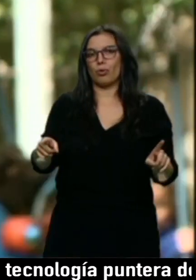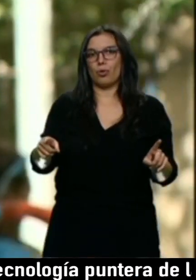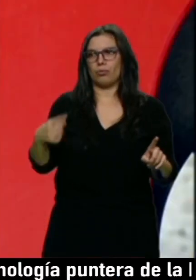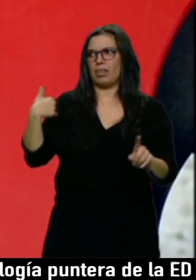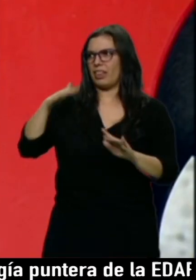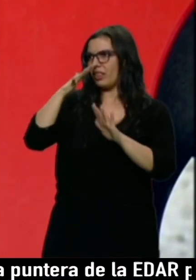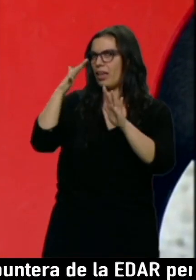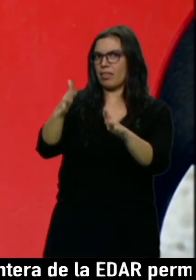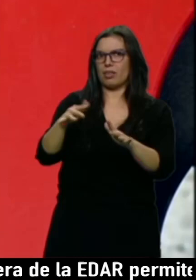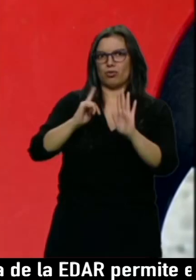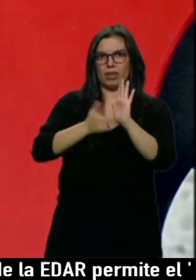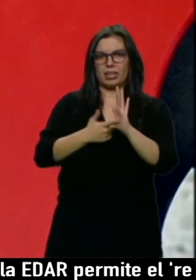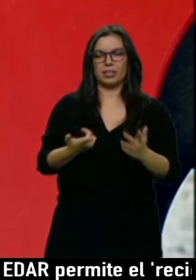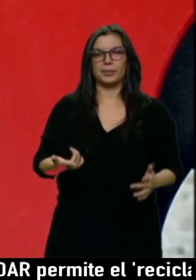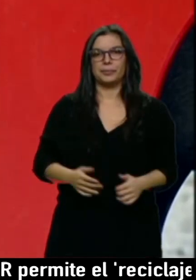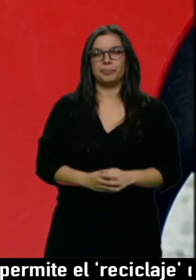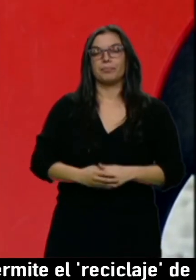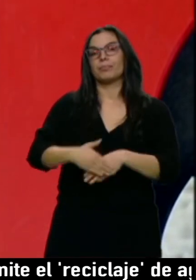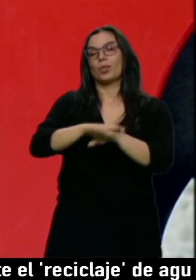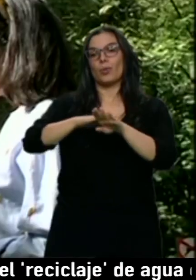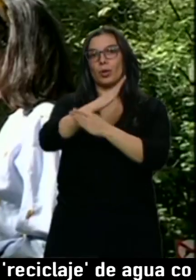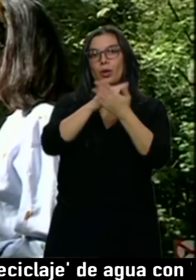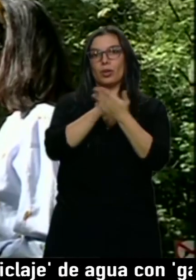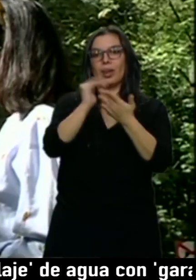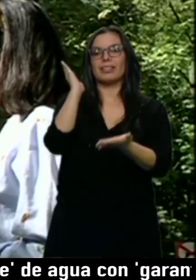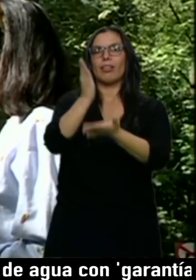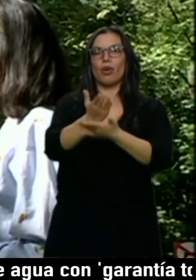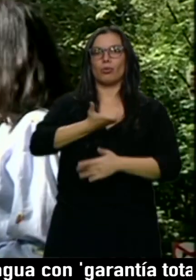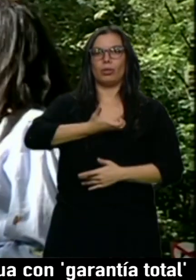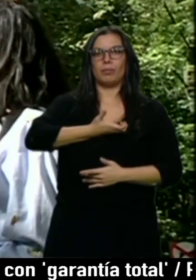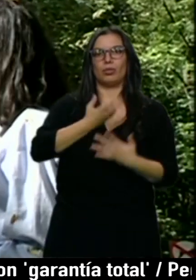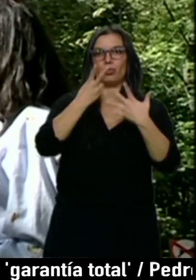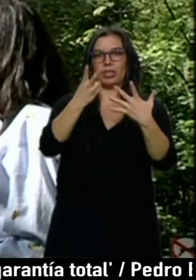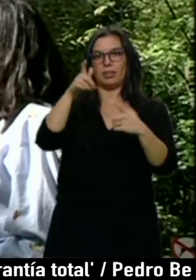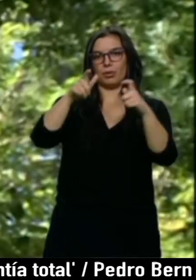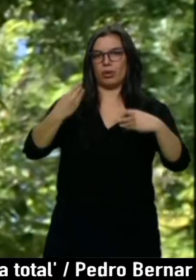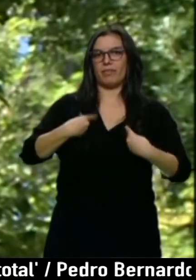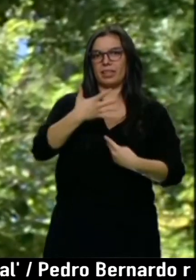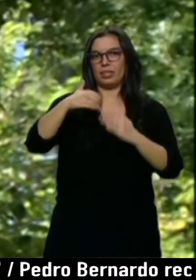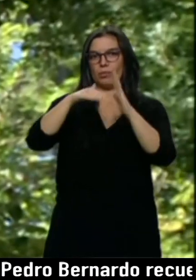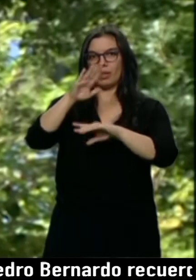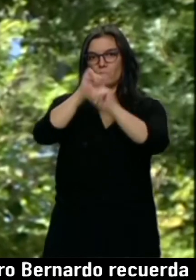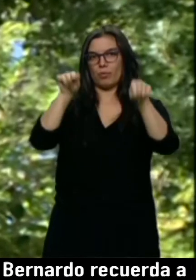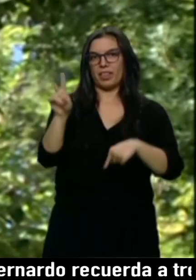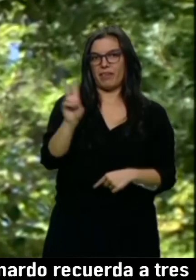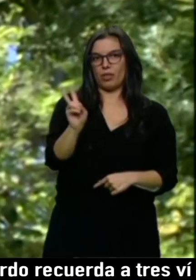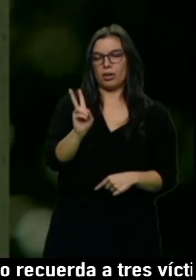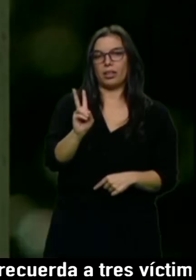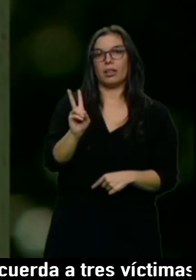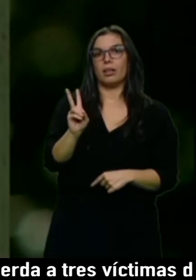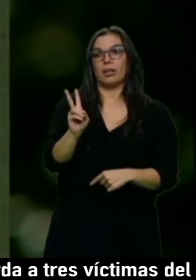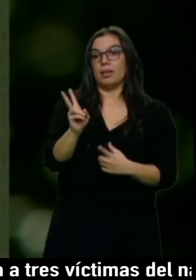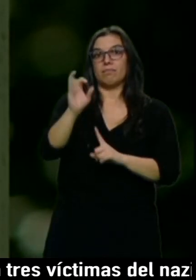de la ley. El gobierno regional ha sancionado a 7 ayuntamientos de más de 500 habitantes en la provincia vallisoletana que no disponían de